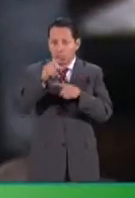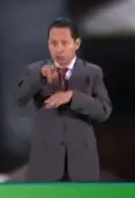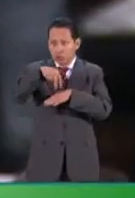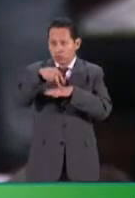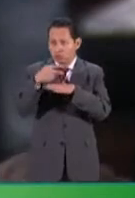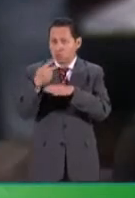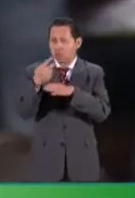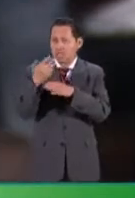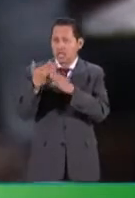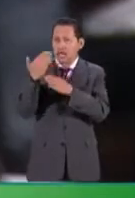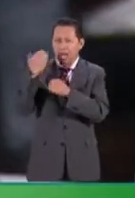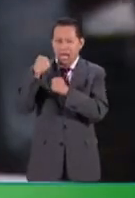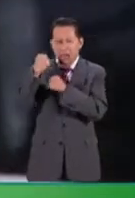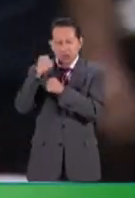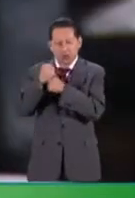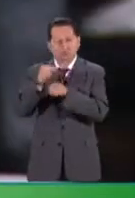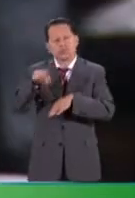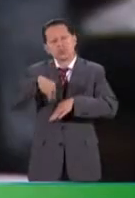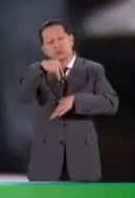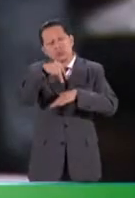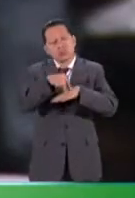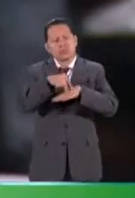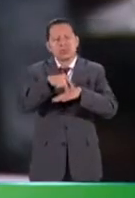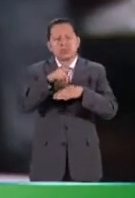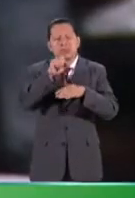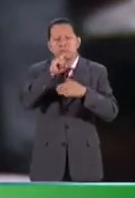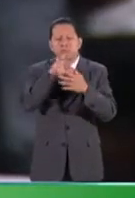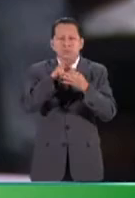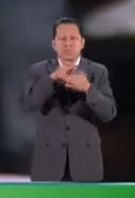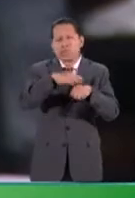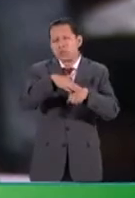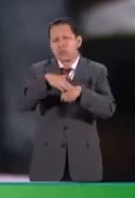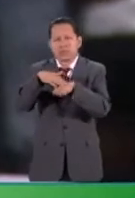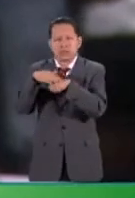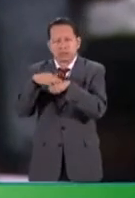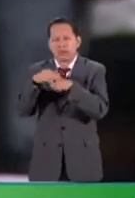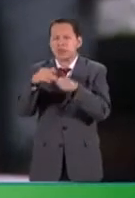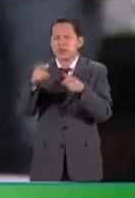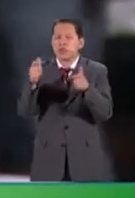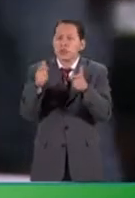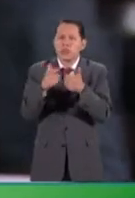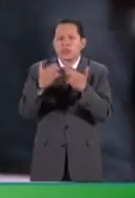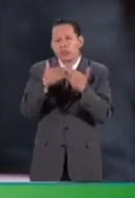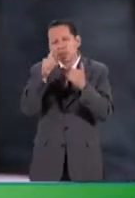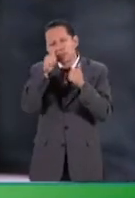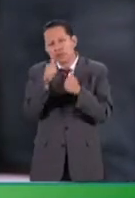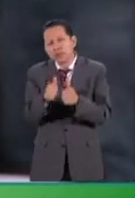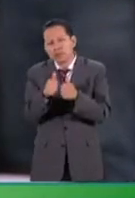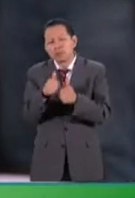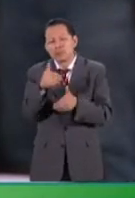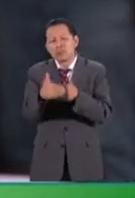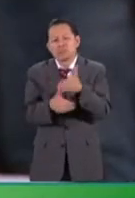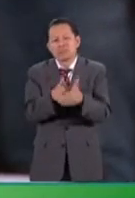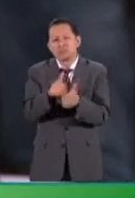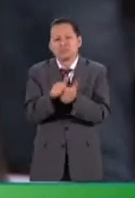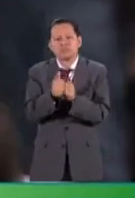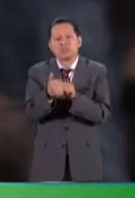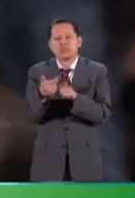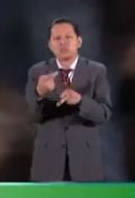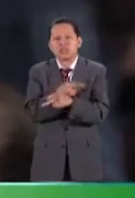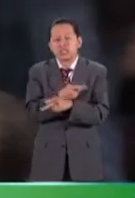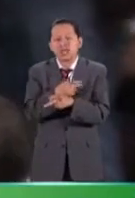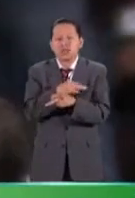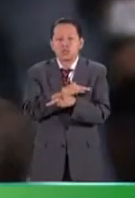apenas hace algunos años exigiendo justamente ser escuchadas las minorías, tuviera como resultado ir